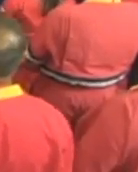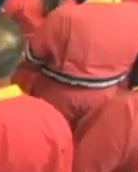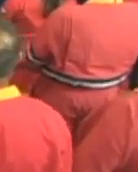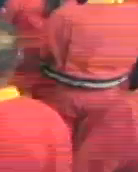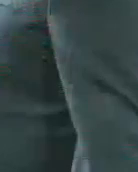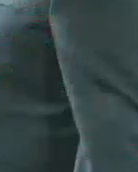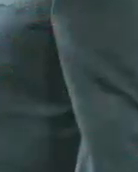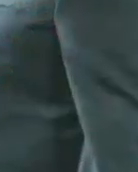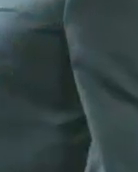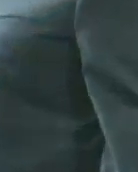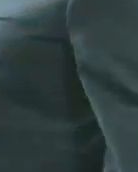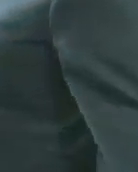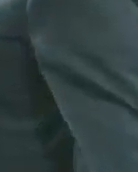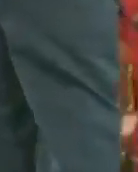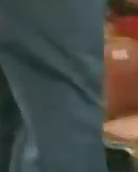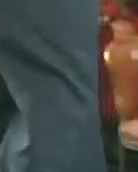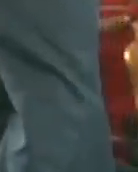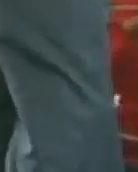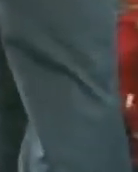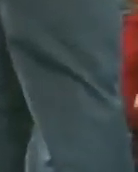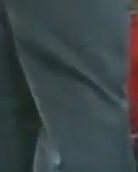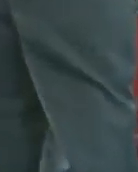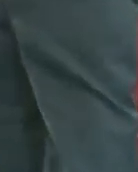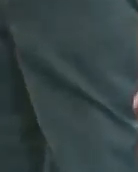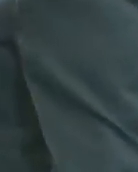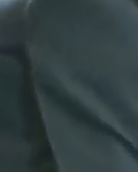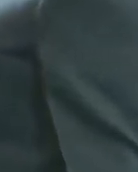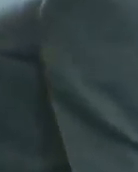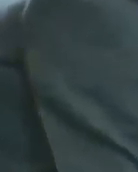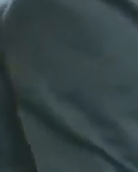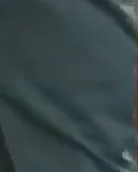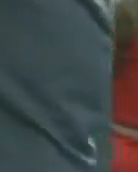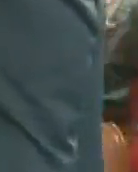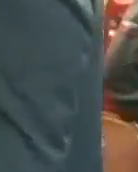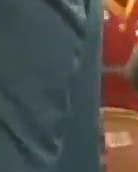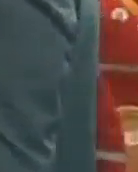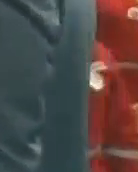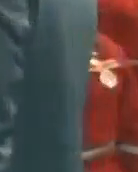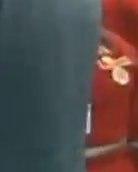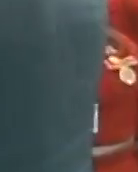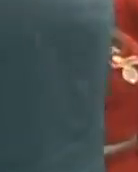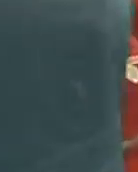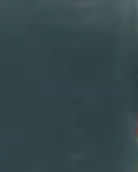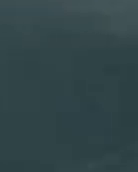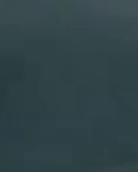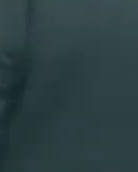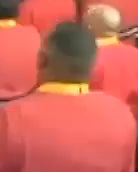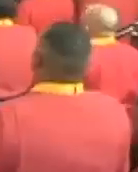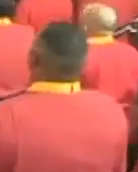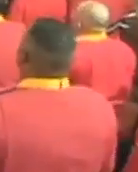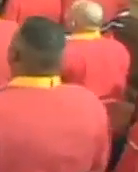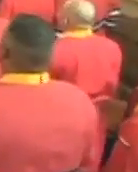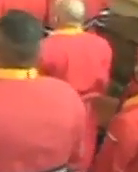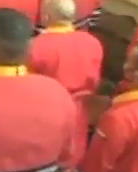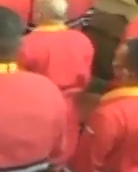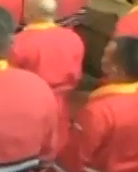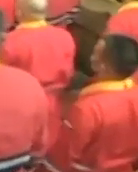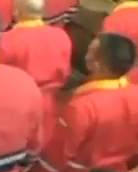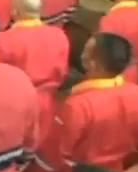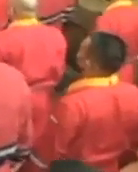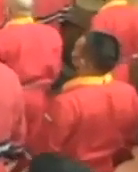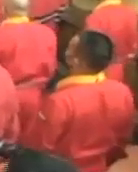venezolanas, bomberos expertos de la estatal petrolera PDVSA, quienes participaron con el más amplio sentido de humanismo en las labores